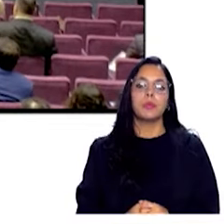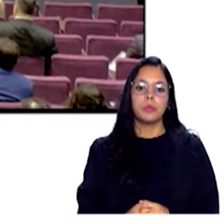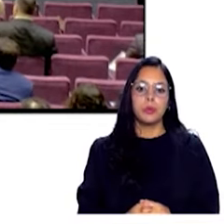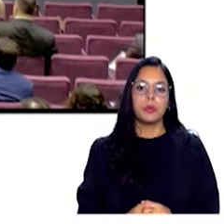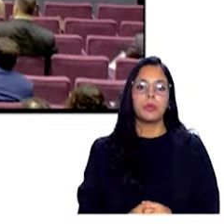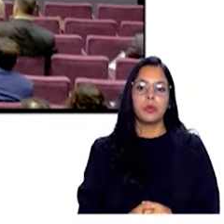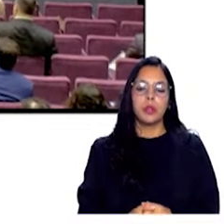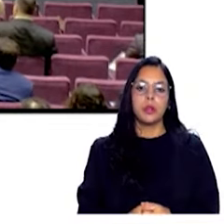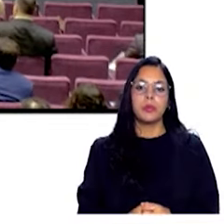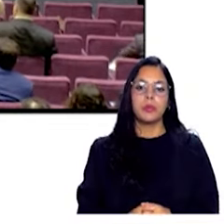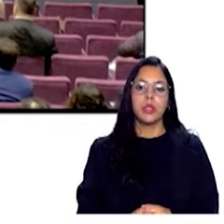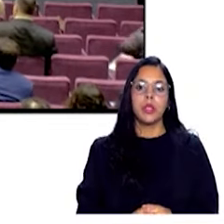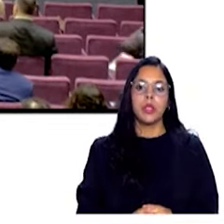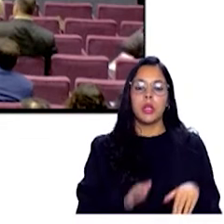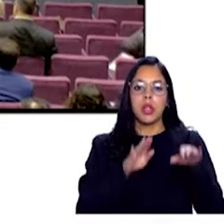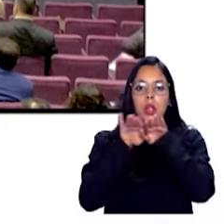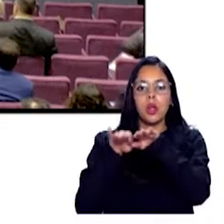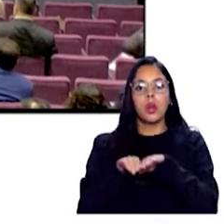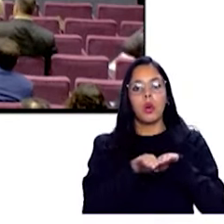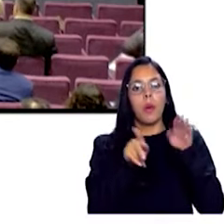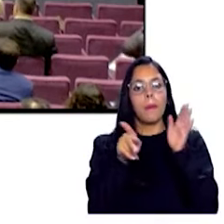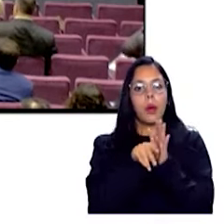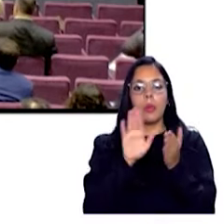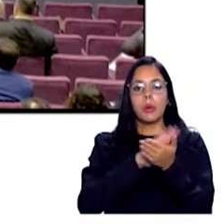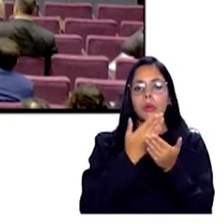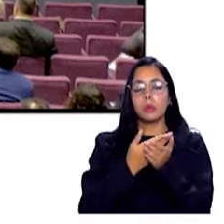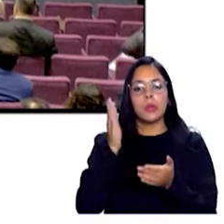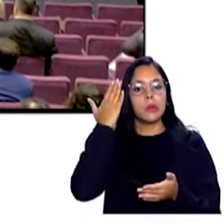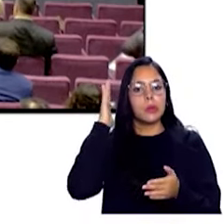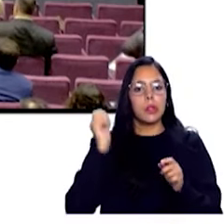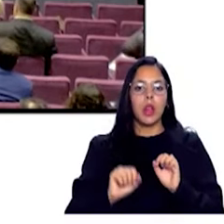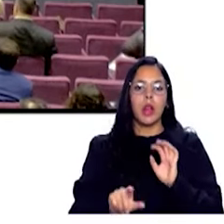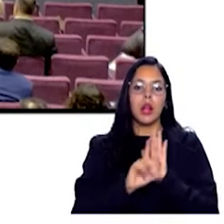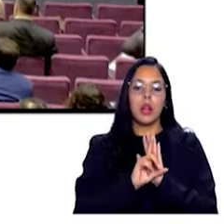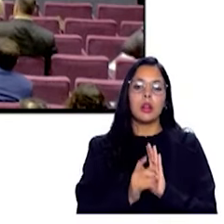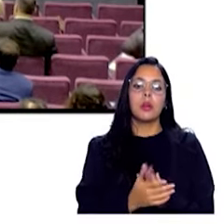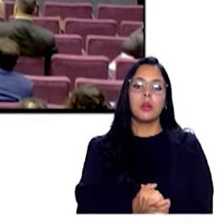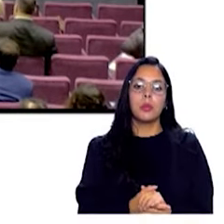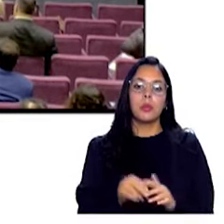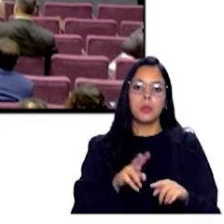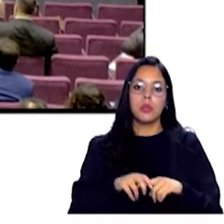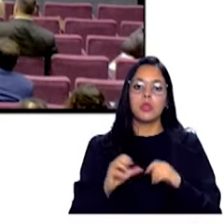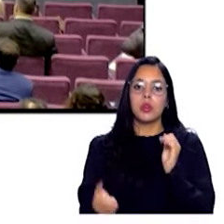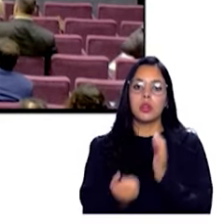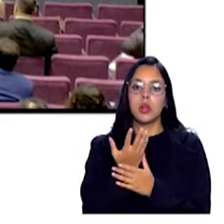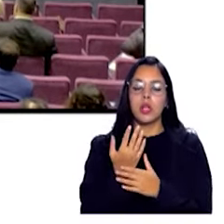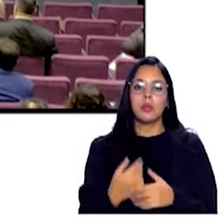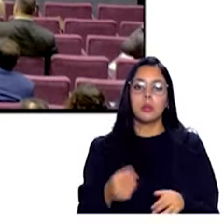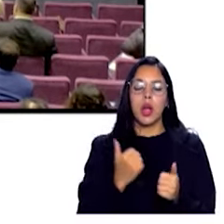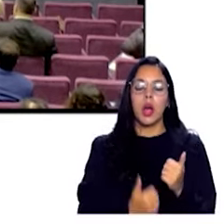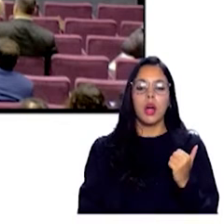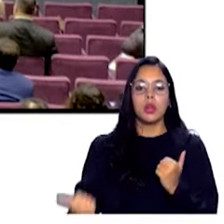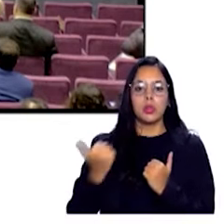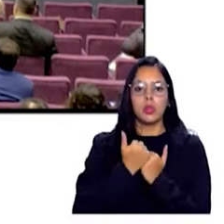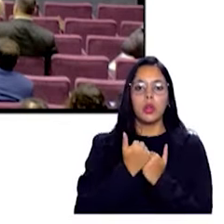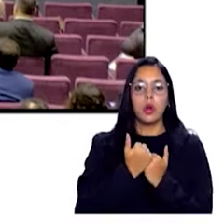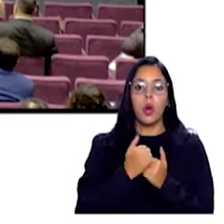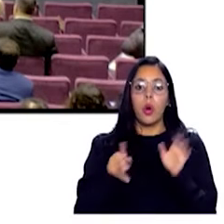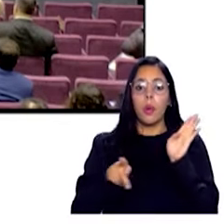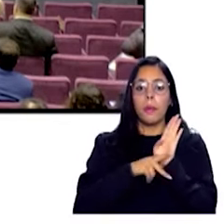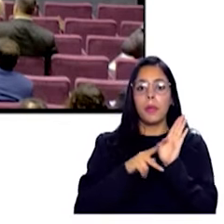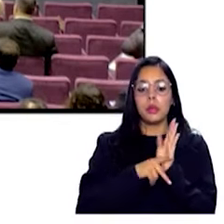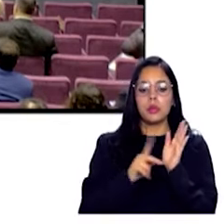Ello lo primero que crearon es sustituyendo al anterior cons de par exist